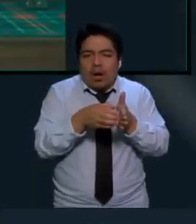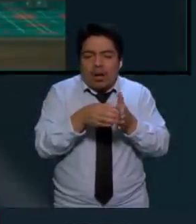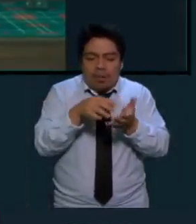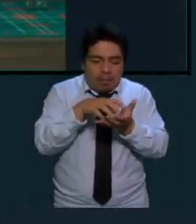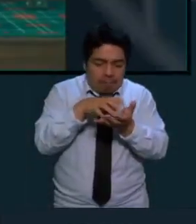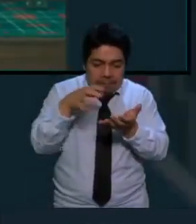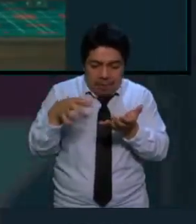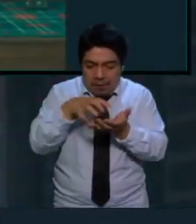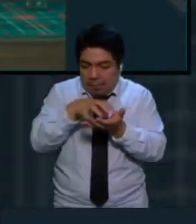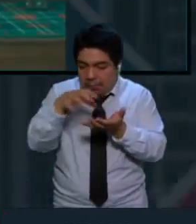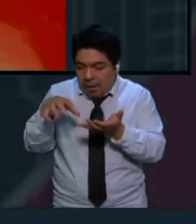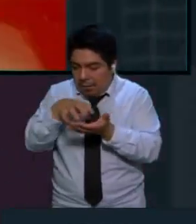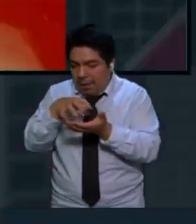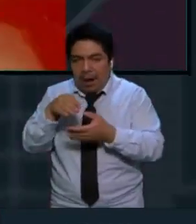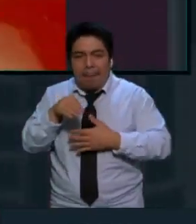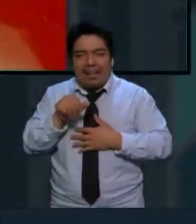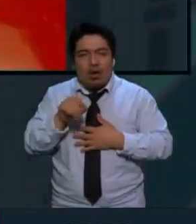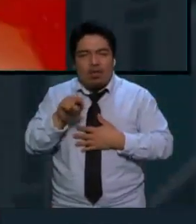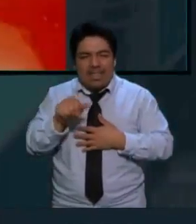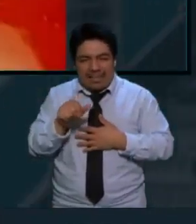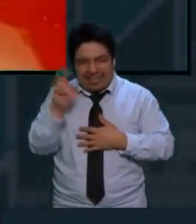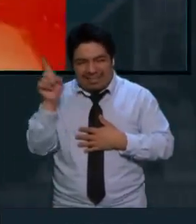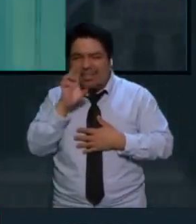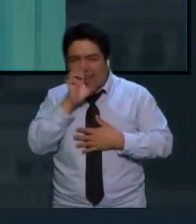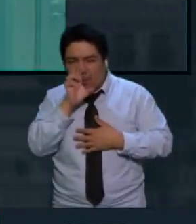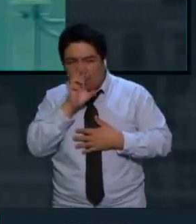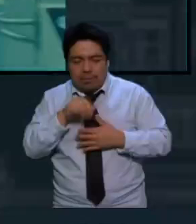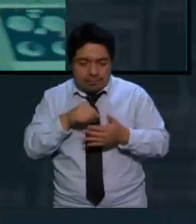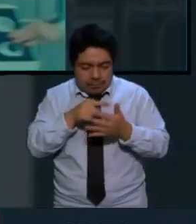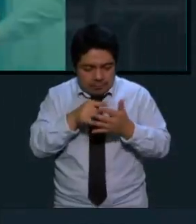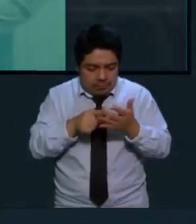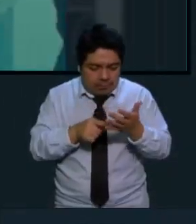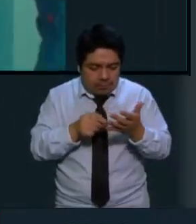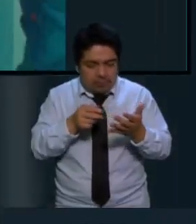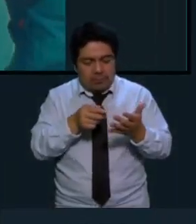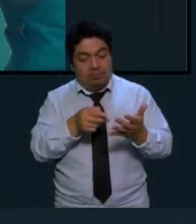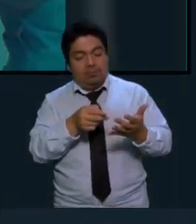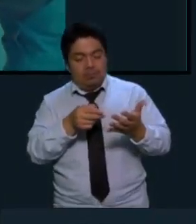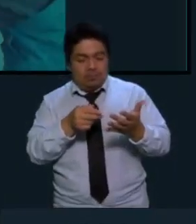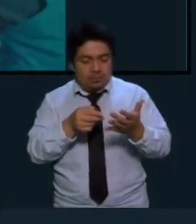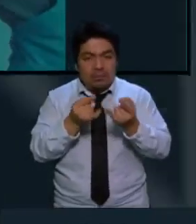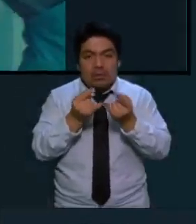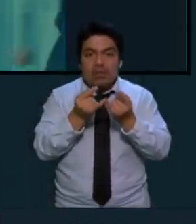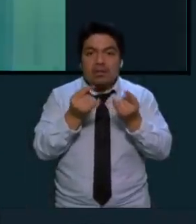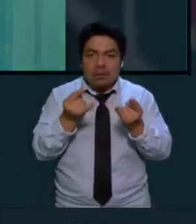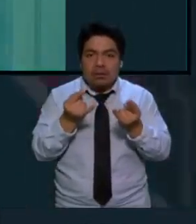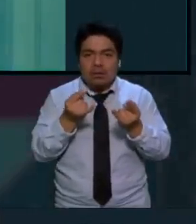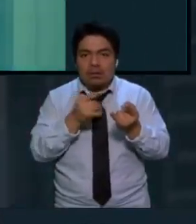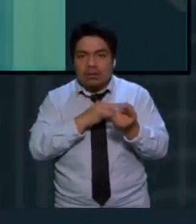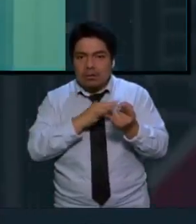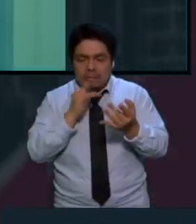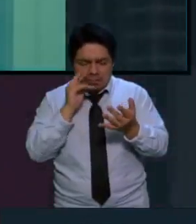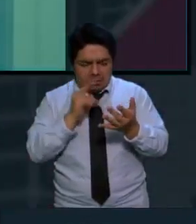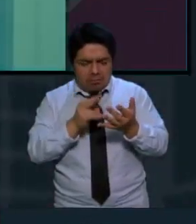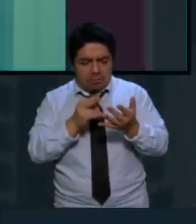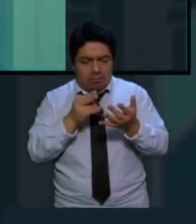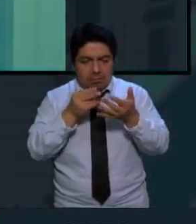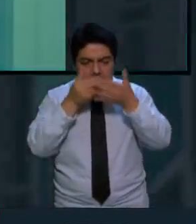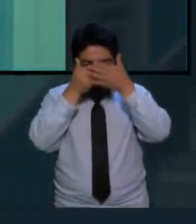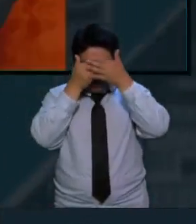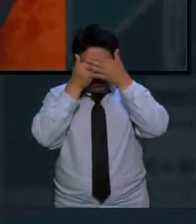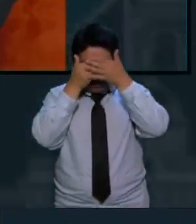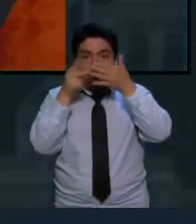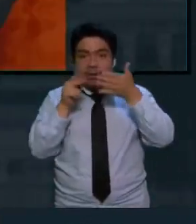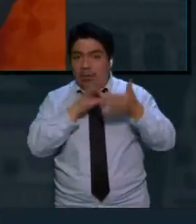muñeca de matrioshkas, en donde descubre la historia de un tipo que podía ver tapándose los ojos